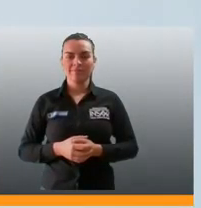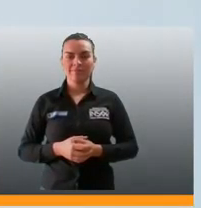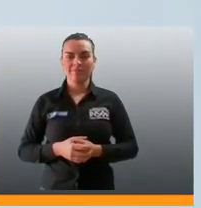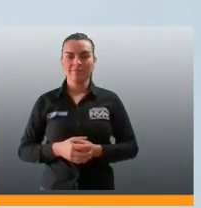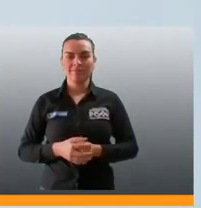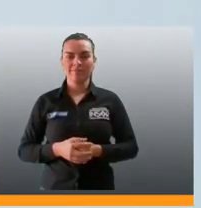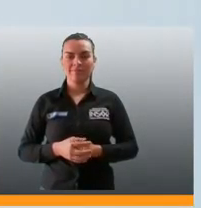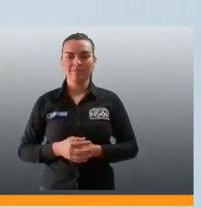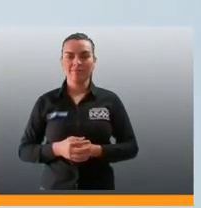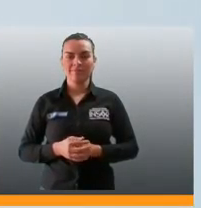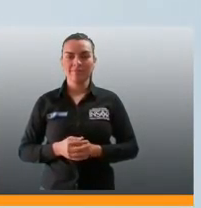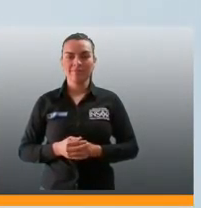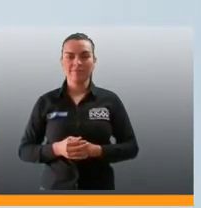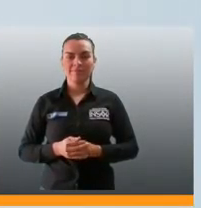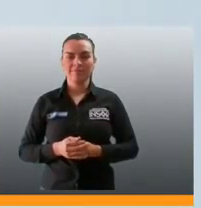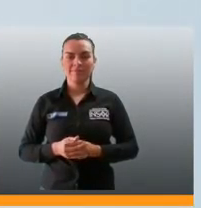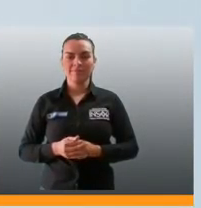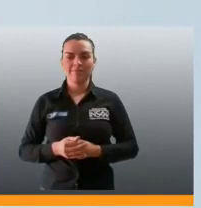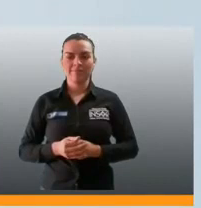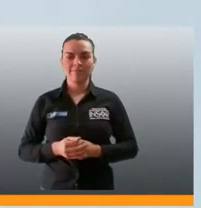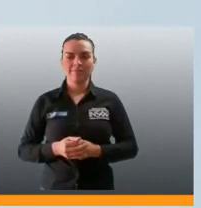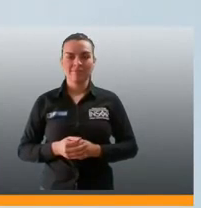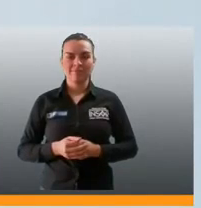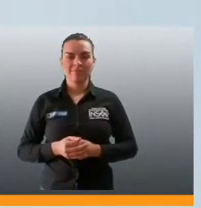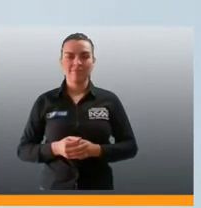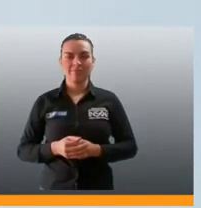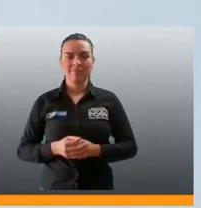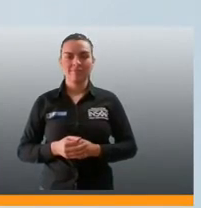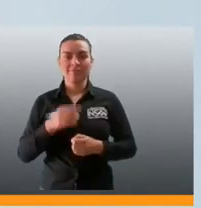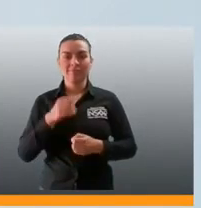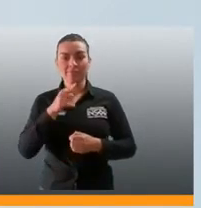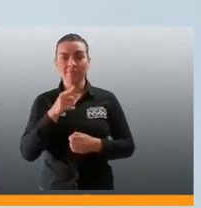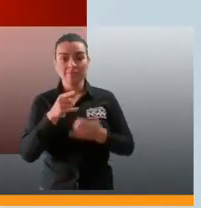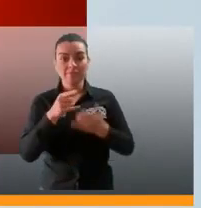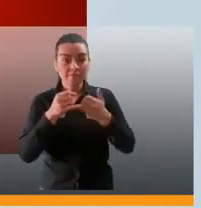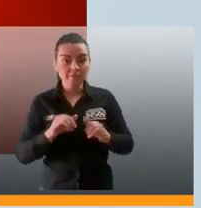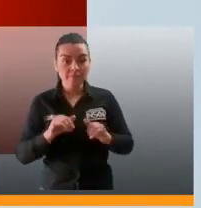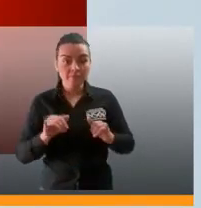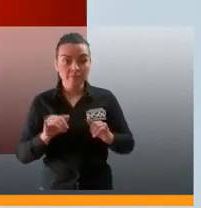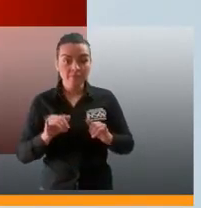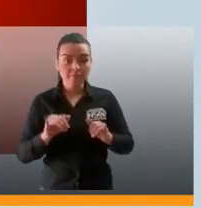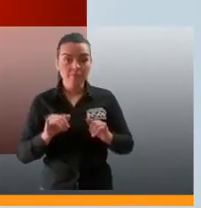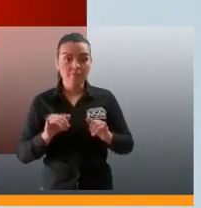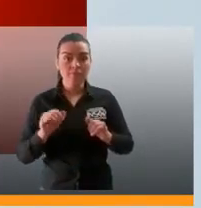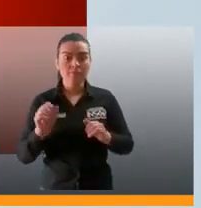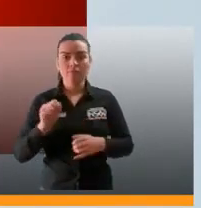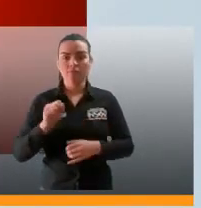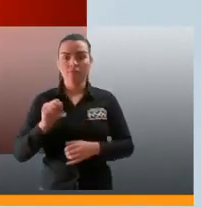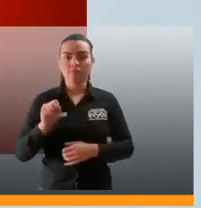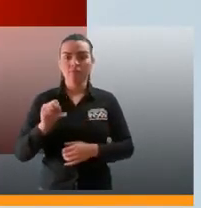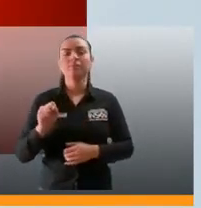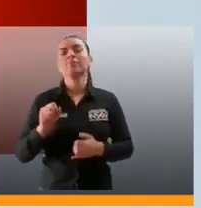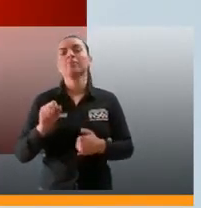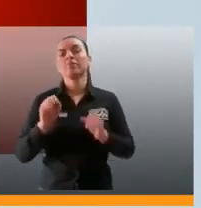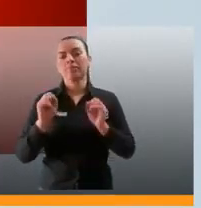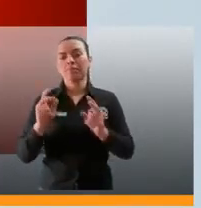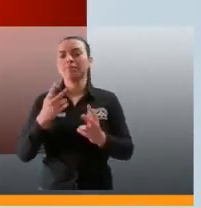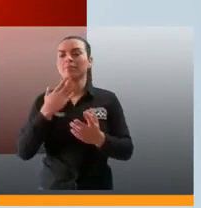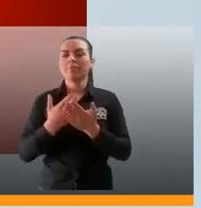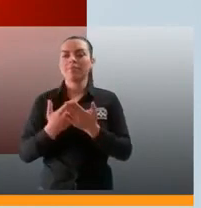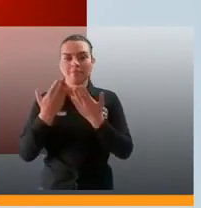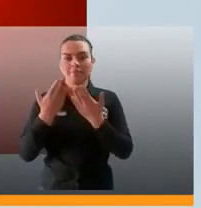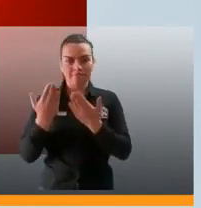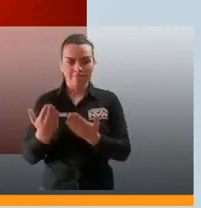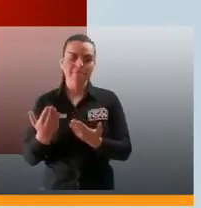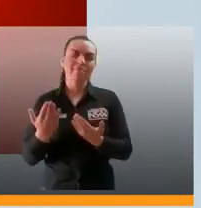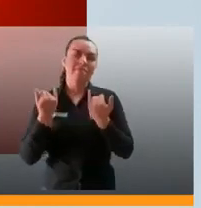¿Ya? ¿Ahí termino o hay más? Sí, no, terminamos ahí. Queremos darle las gracias a Adriana y